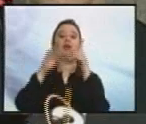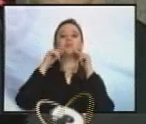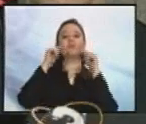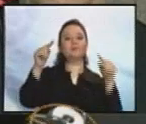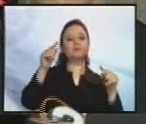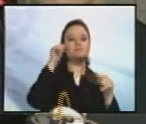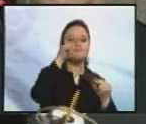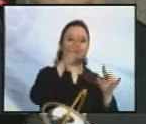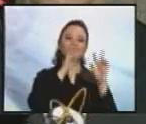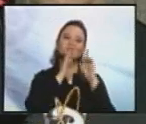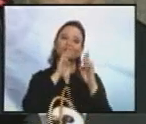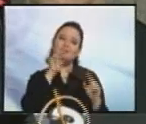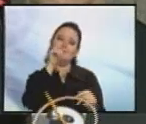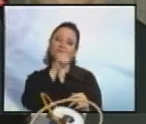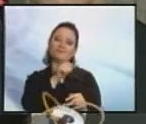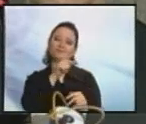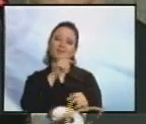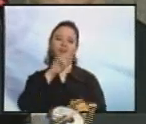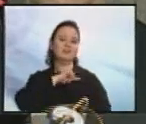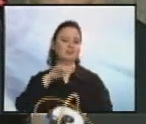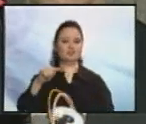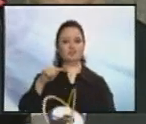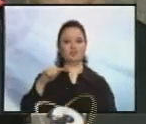resultados son